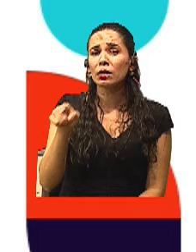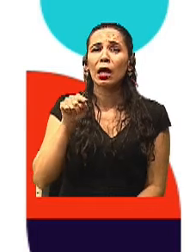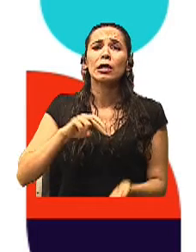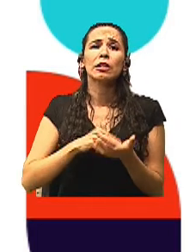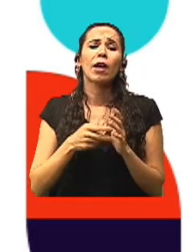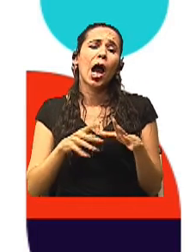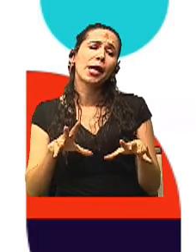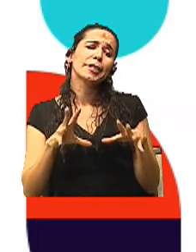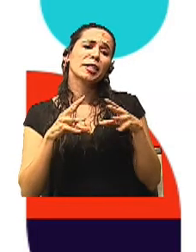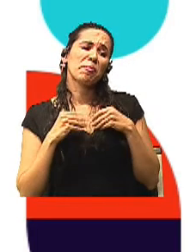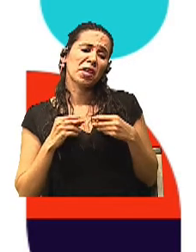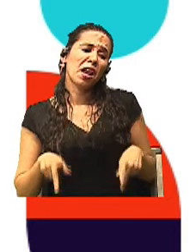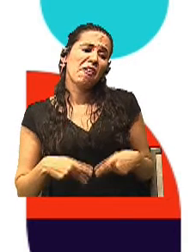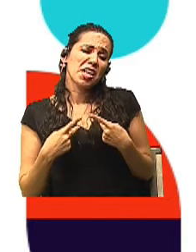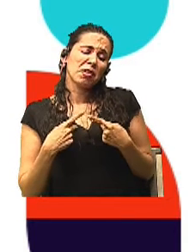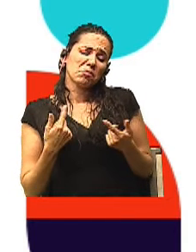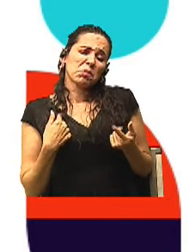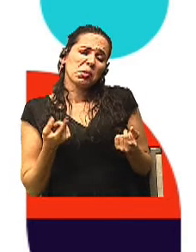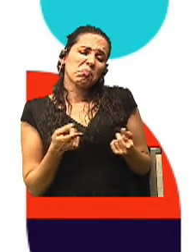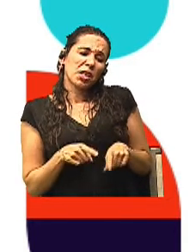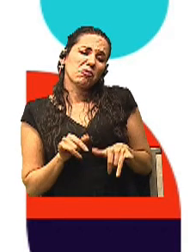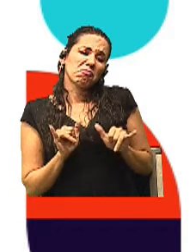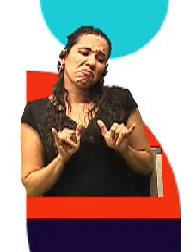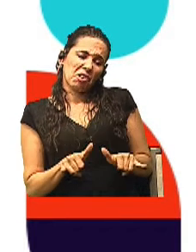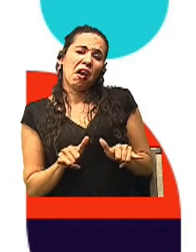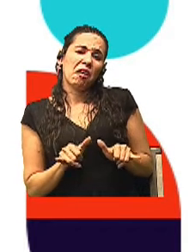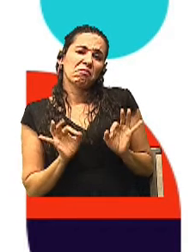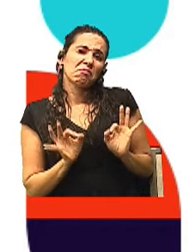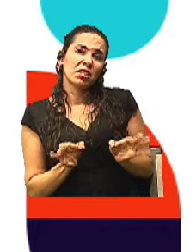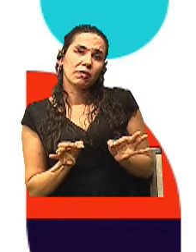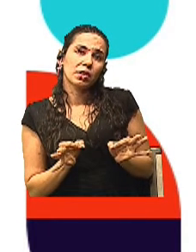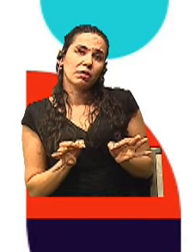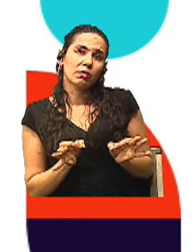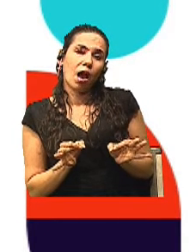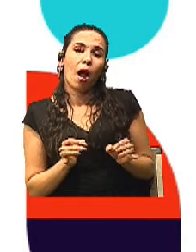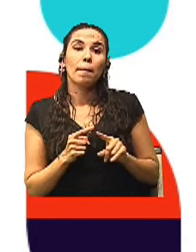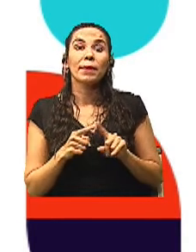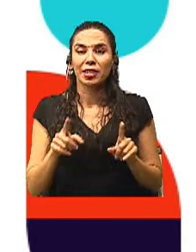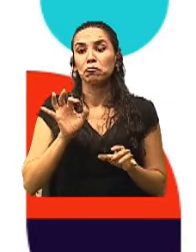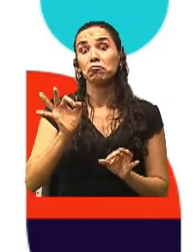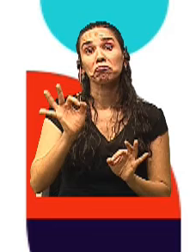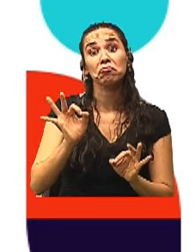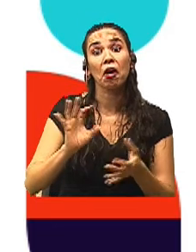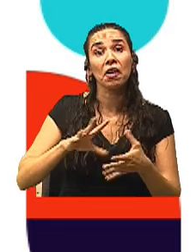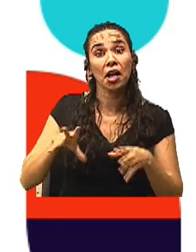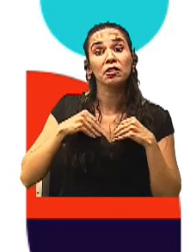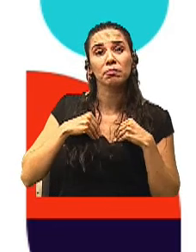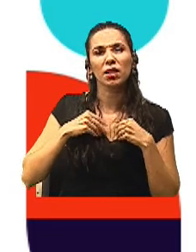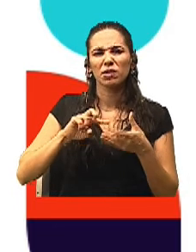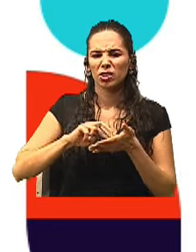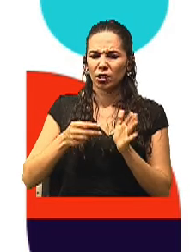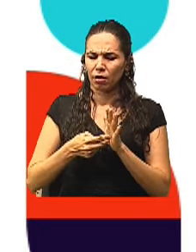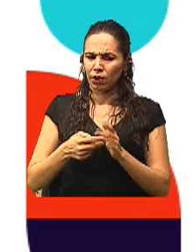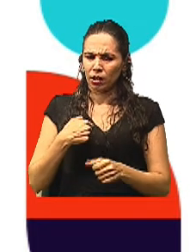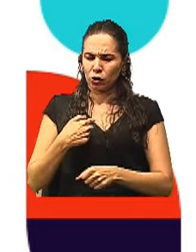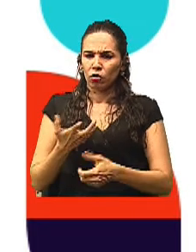toca y eso está bien. Lo que no está bien es no tener una aspiración a ser mejor en la